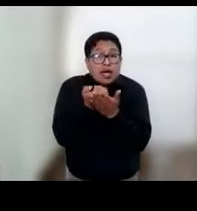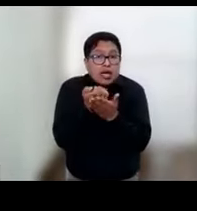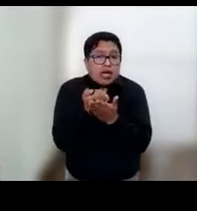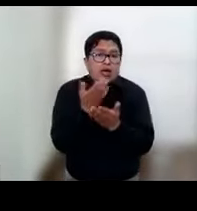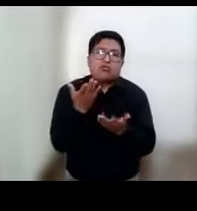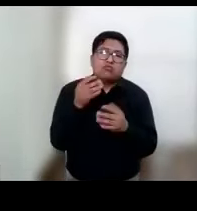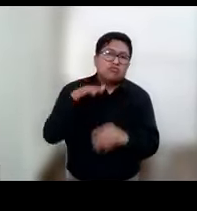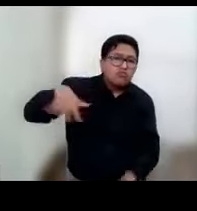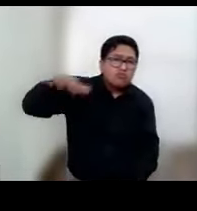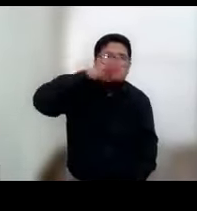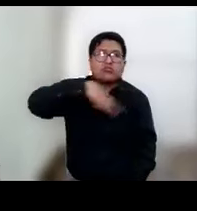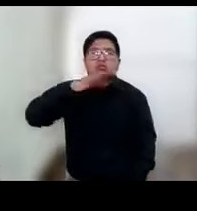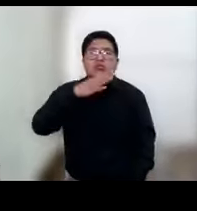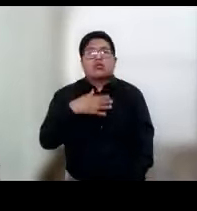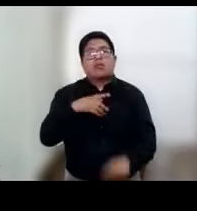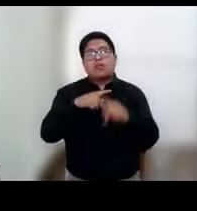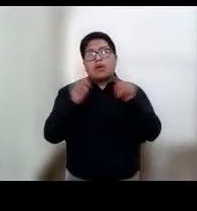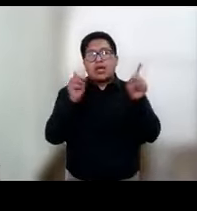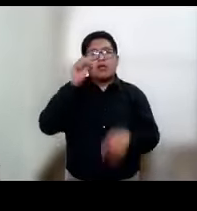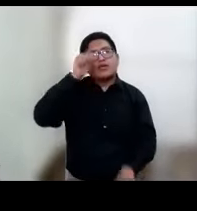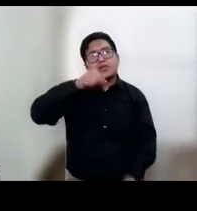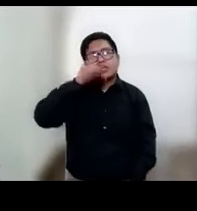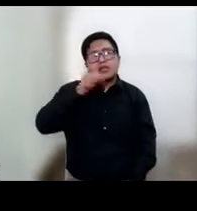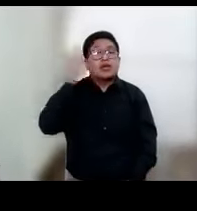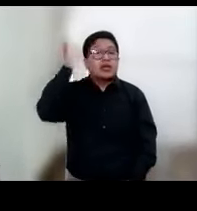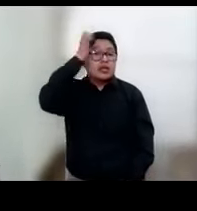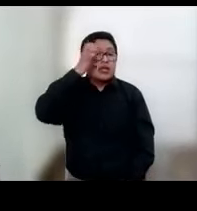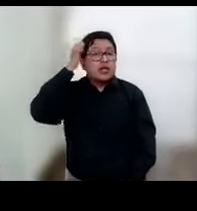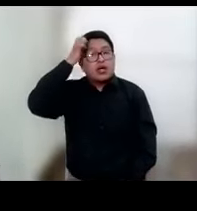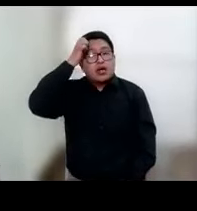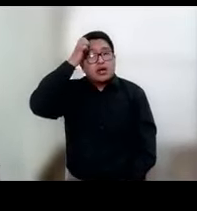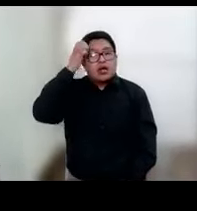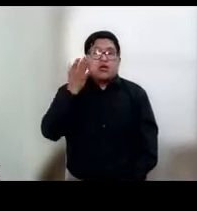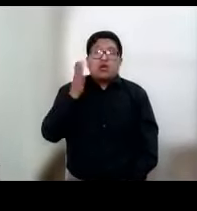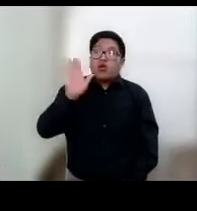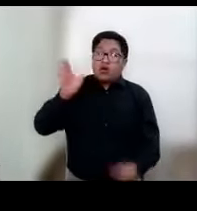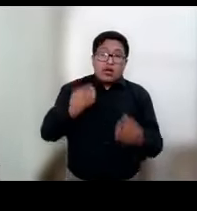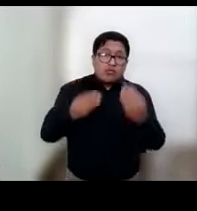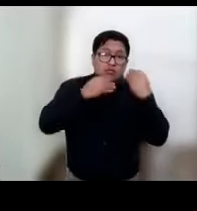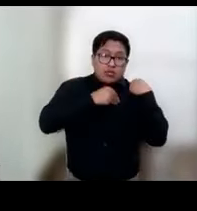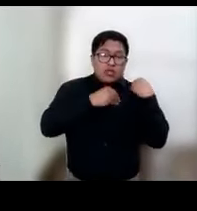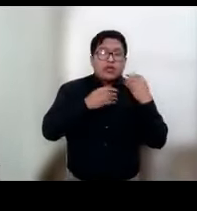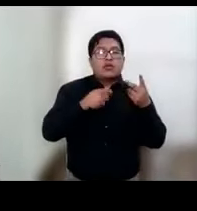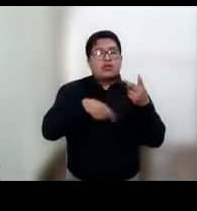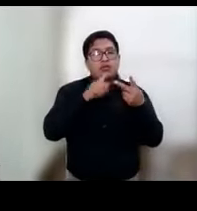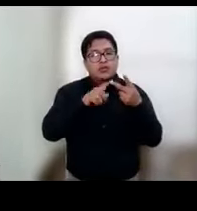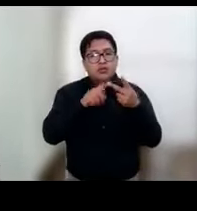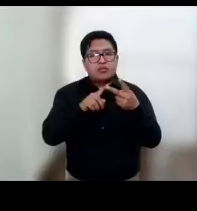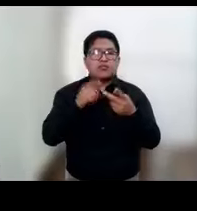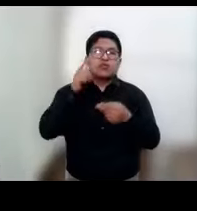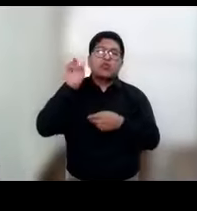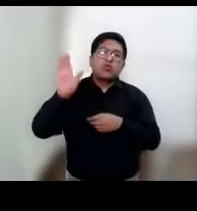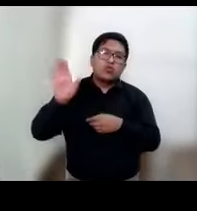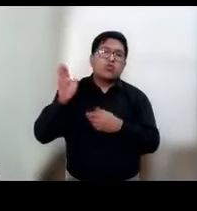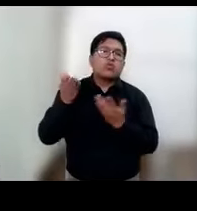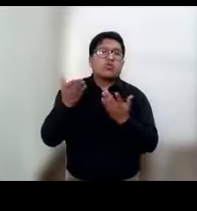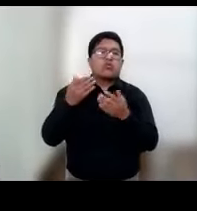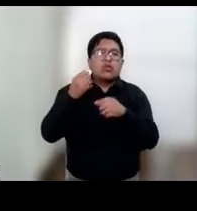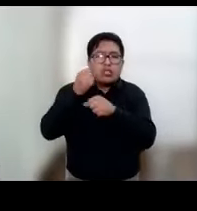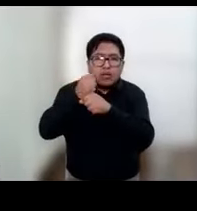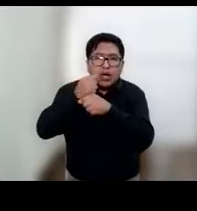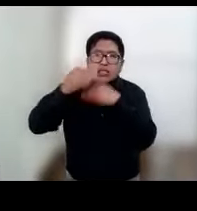características pero que sí pueden hacer mucho los estados no solamente en su obligación sino también en una forma distinta de aproximarse al tema